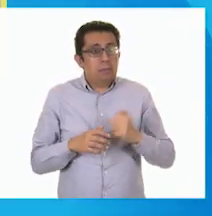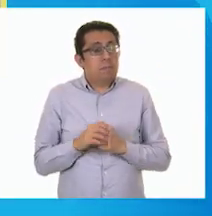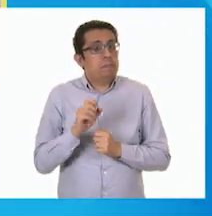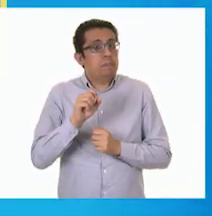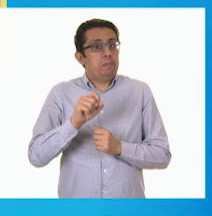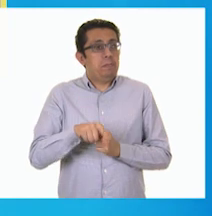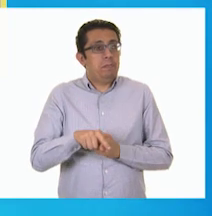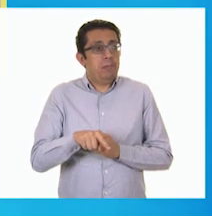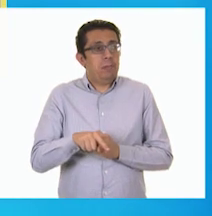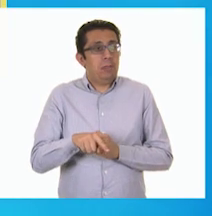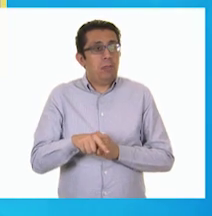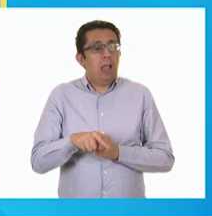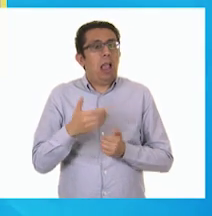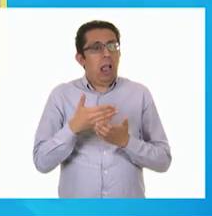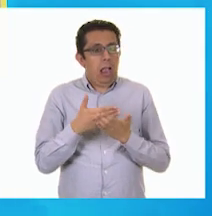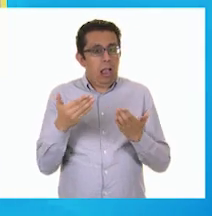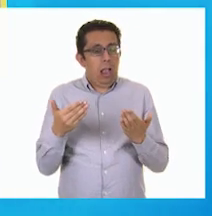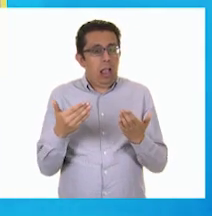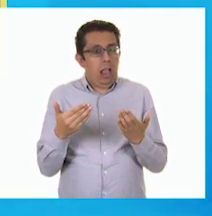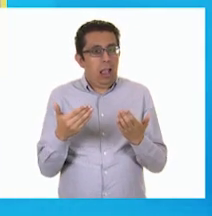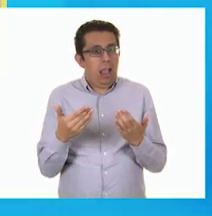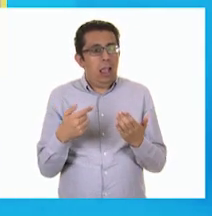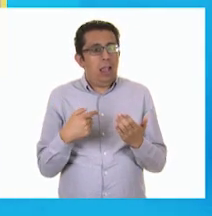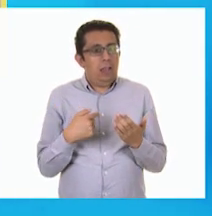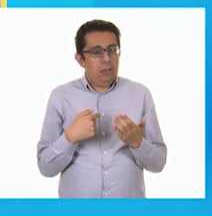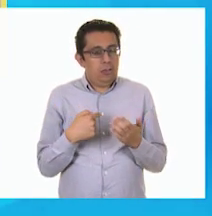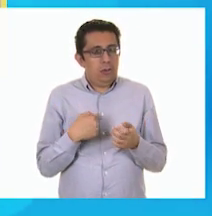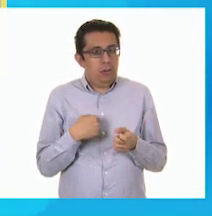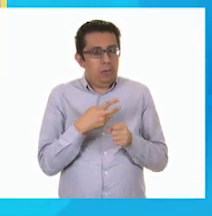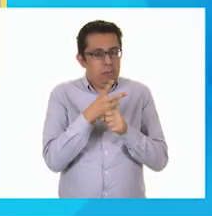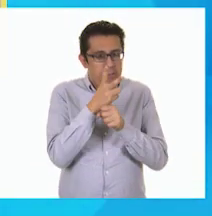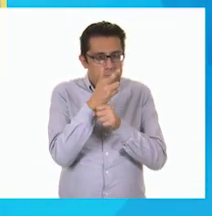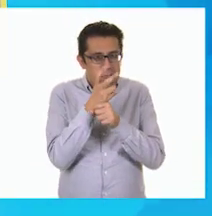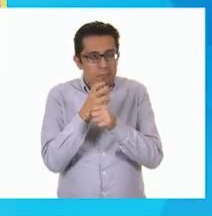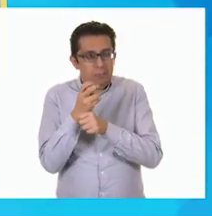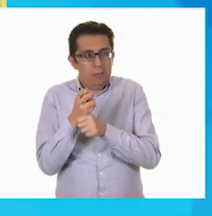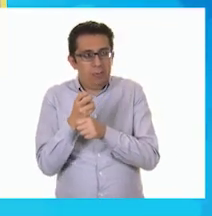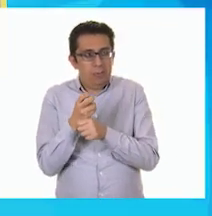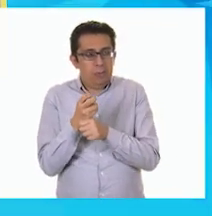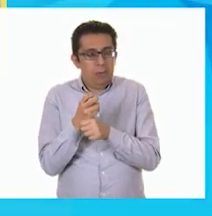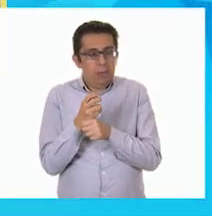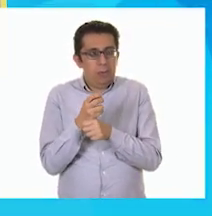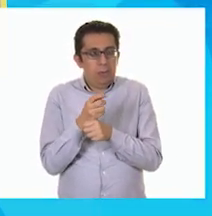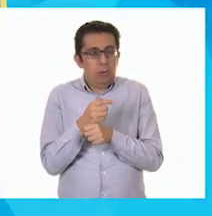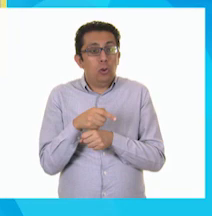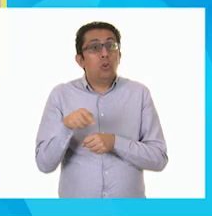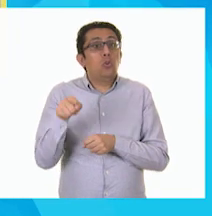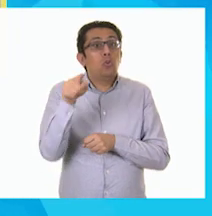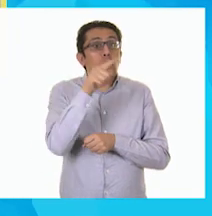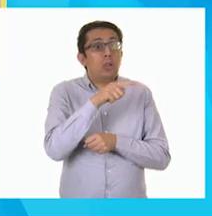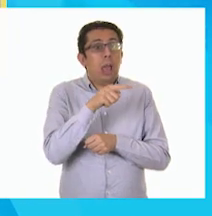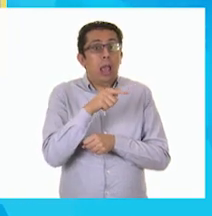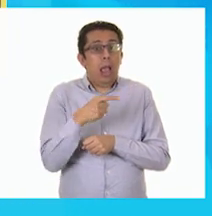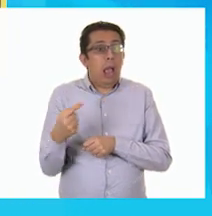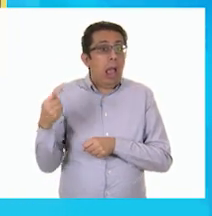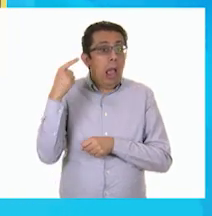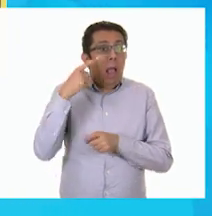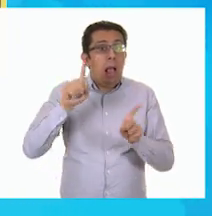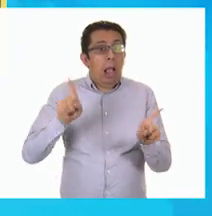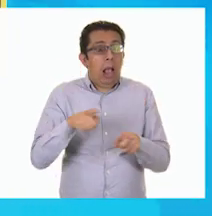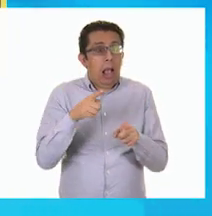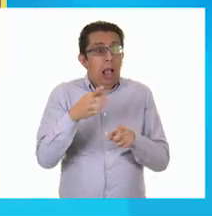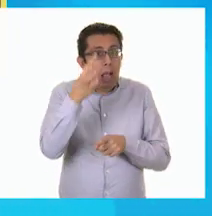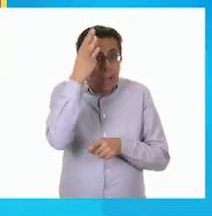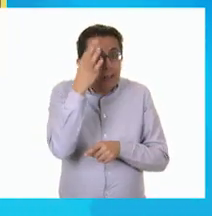Y ahora les voy a invitar a que adivinen esta canción.